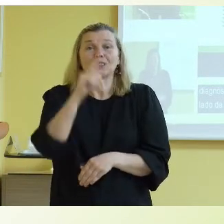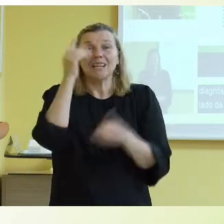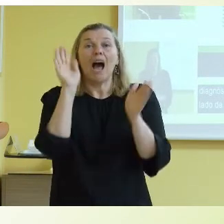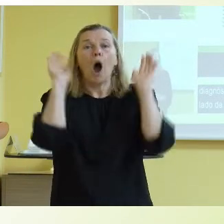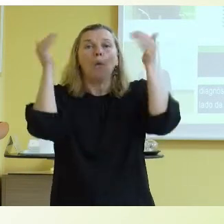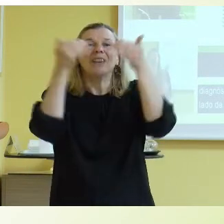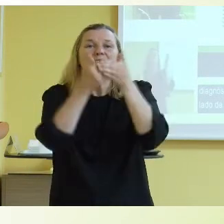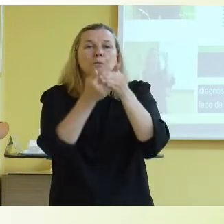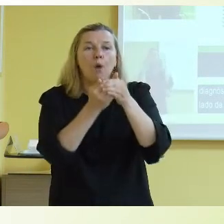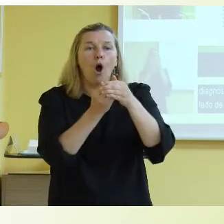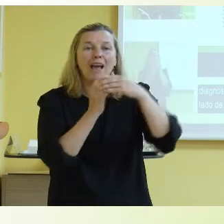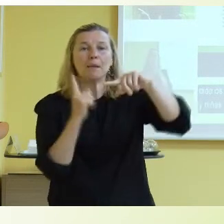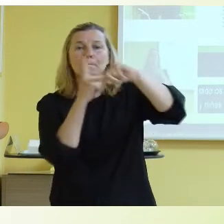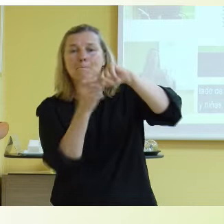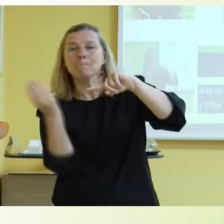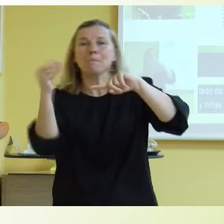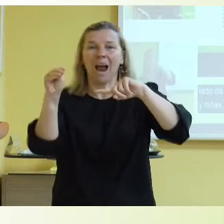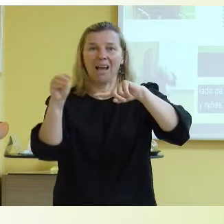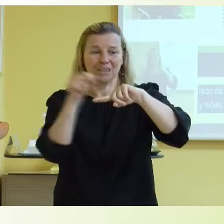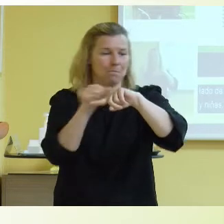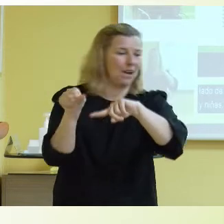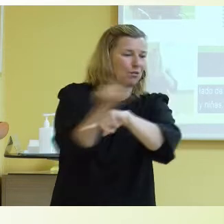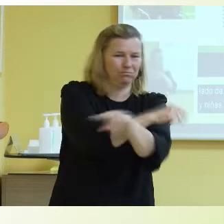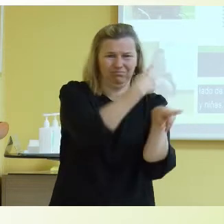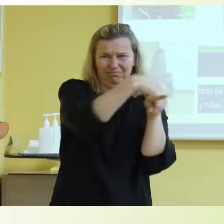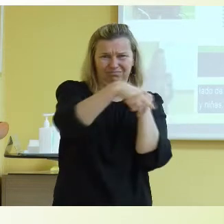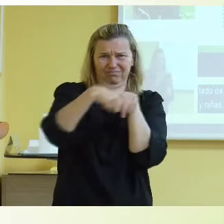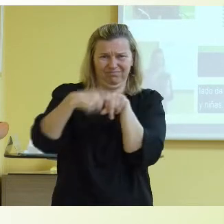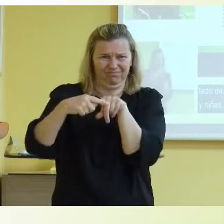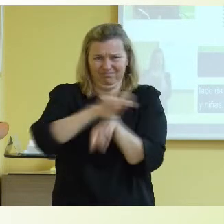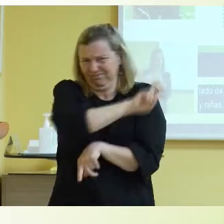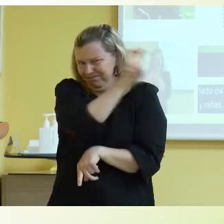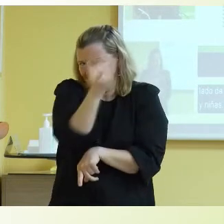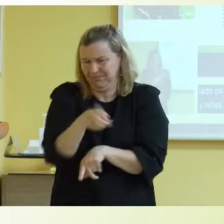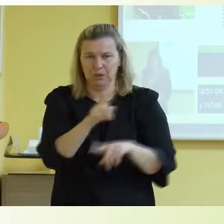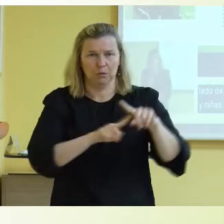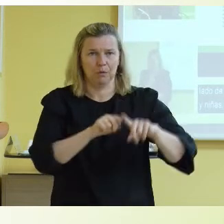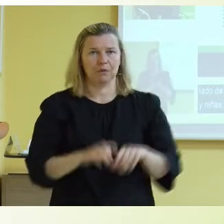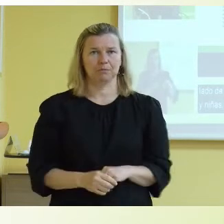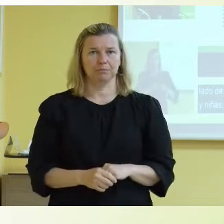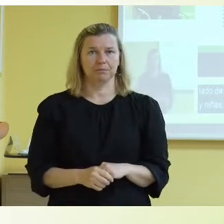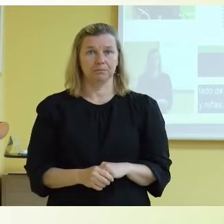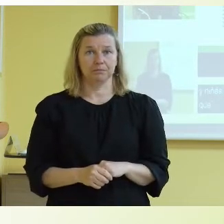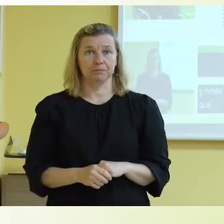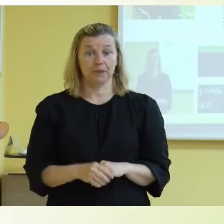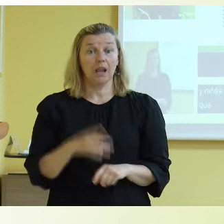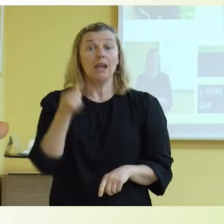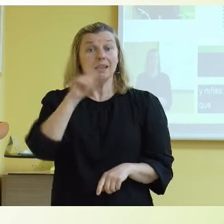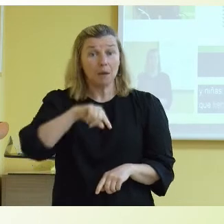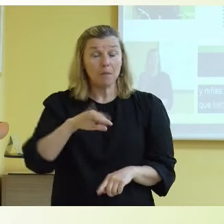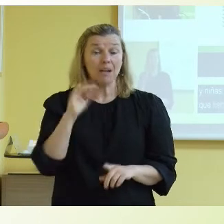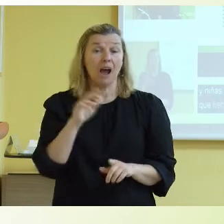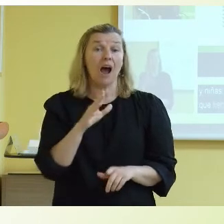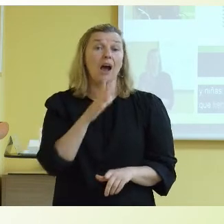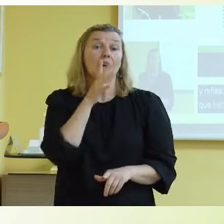es realmente el autismo per se, sino que tienen una enfermedad que tiene además una entidad y un gen asociado. Pero también tenemos causas de problemas